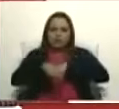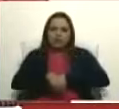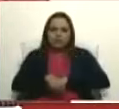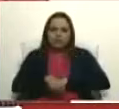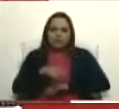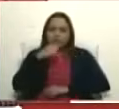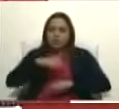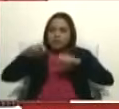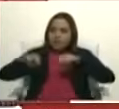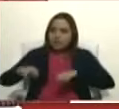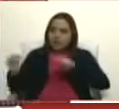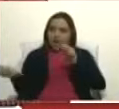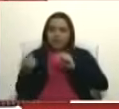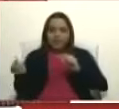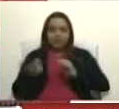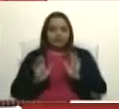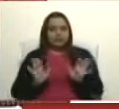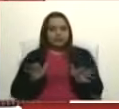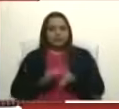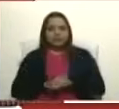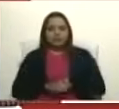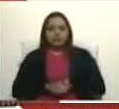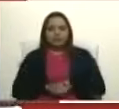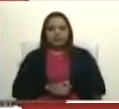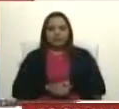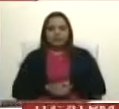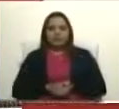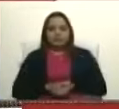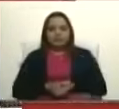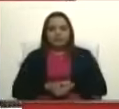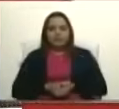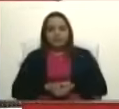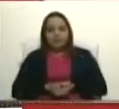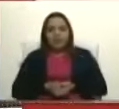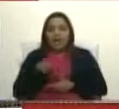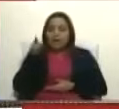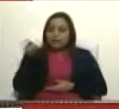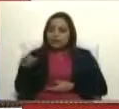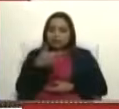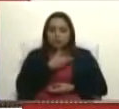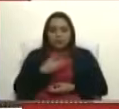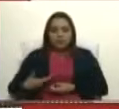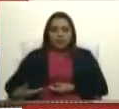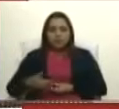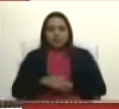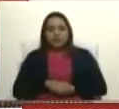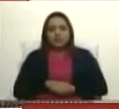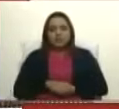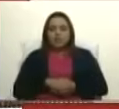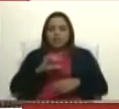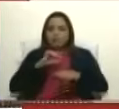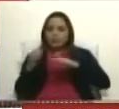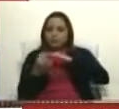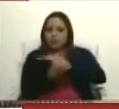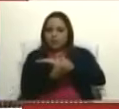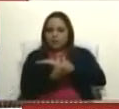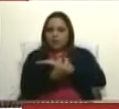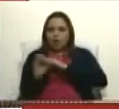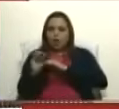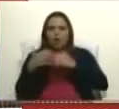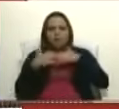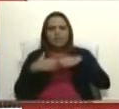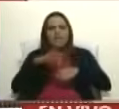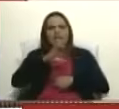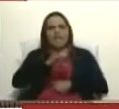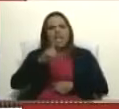no se sientan a hablar? Y si ahí el presidente de Guyana, de la ExxonMobil,